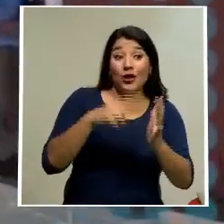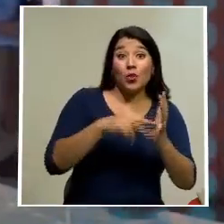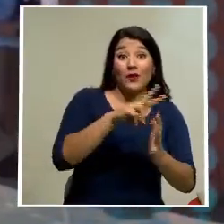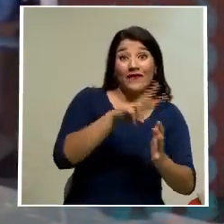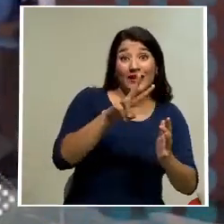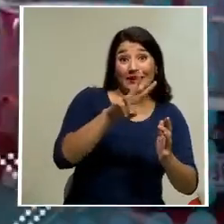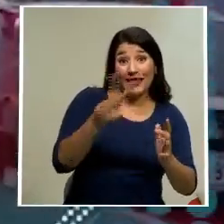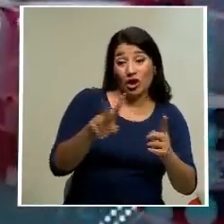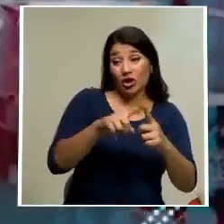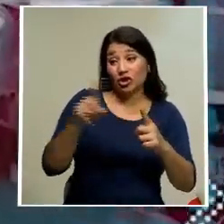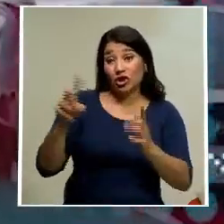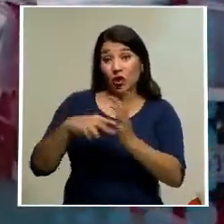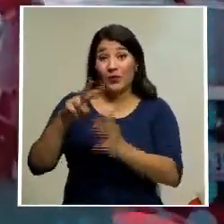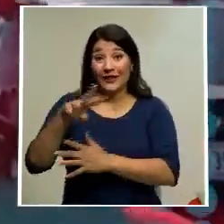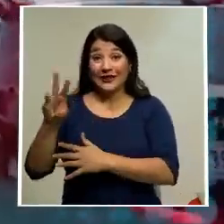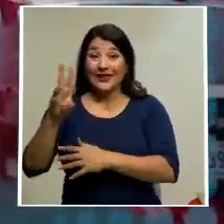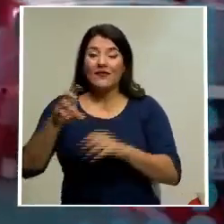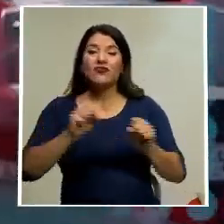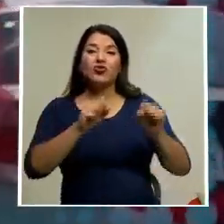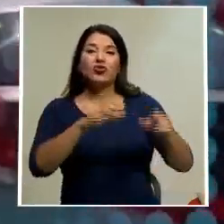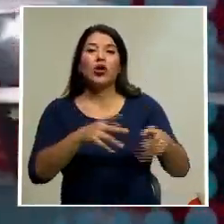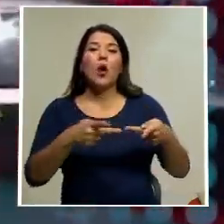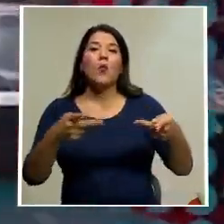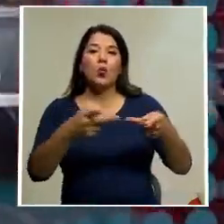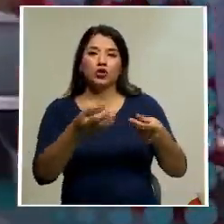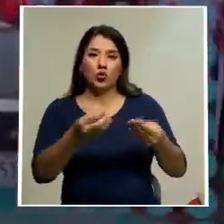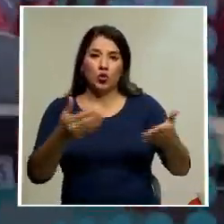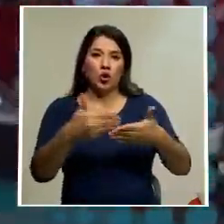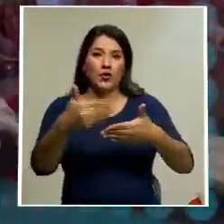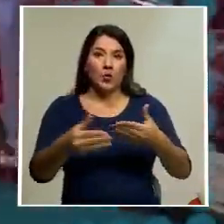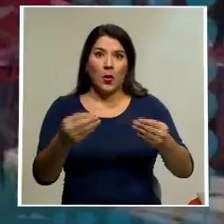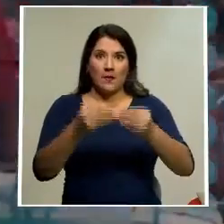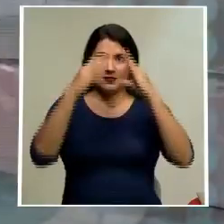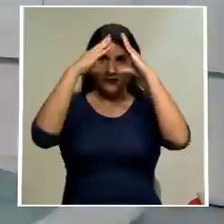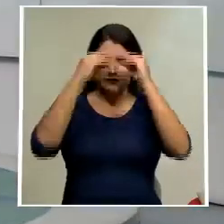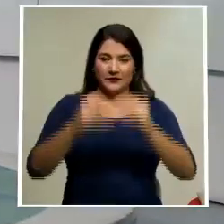2022-2026 renuncien a sus cargos. Cuando regresemos, los detalles.